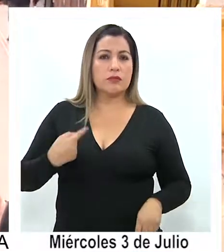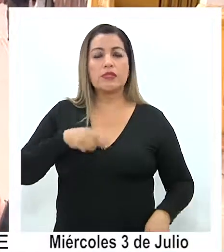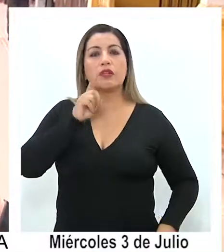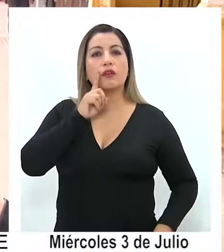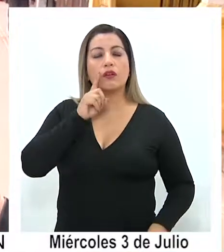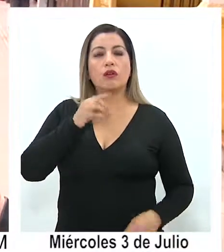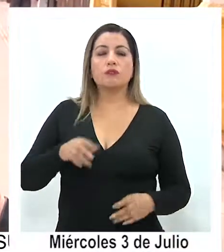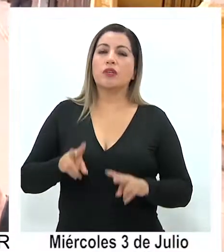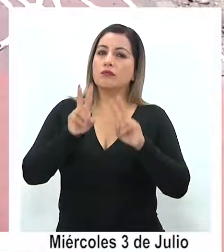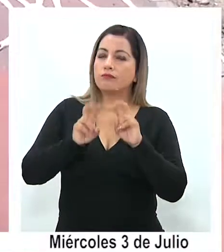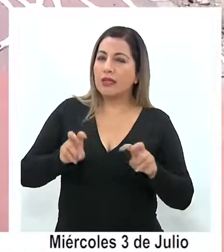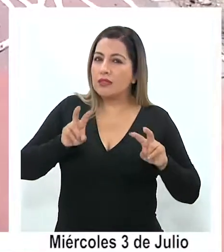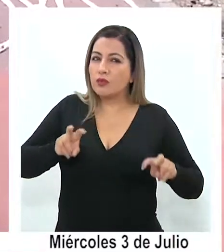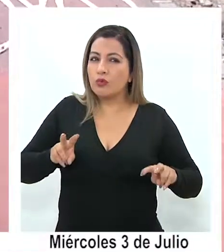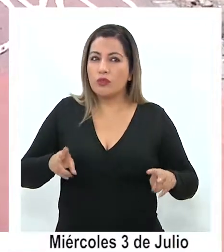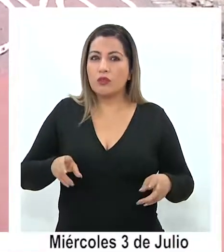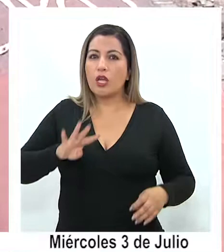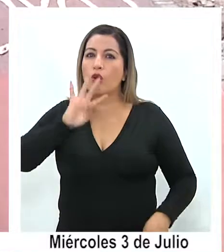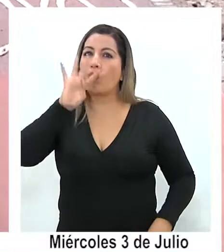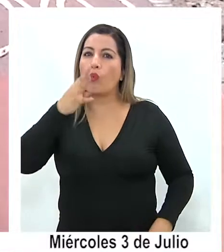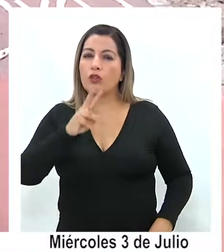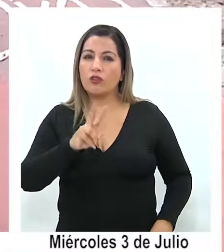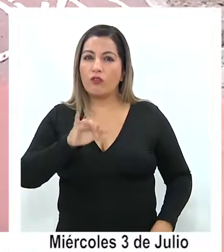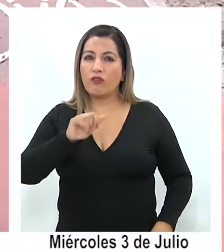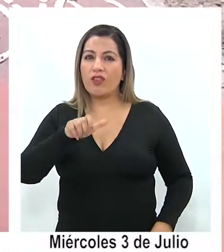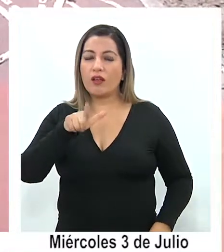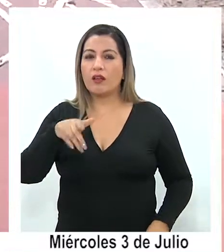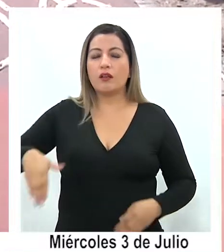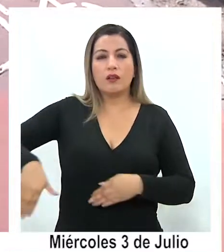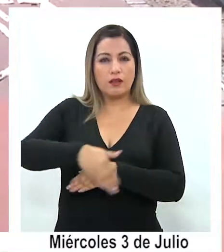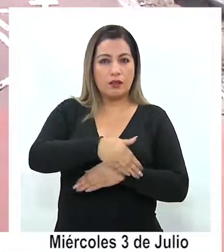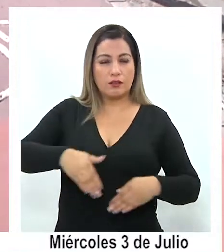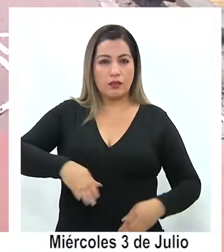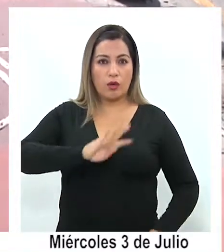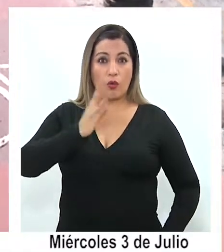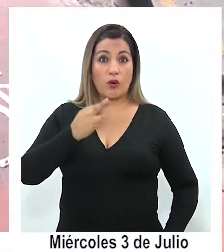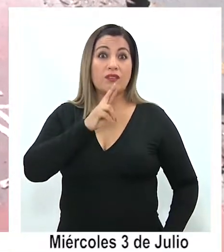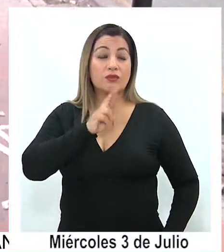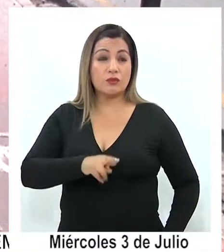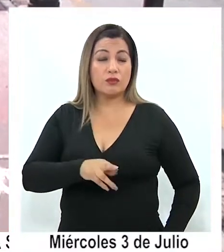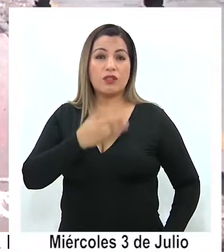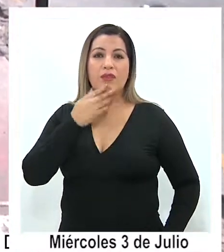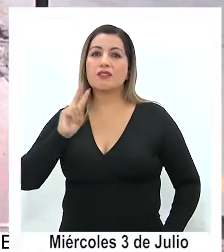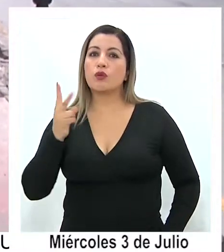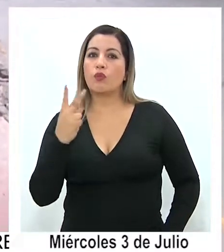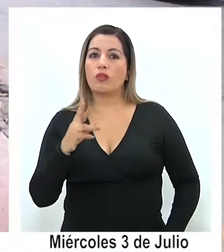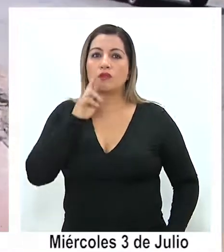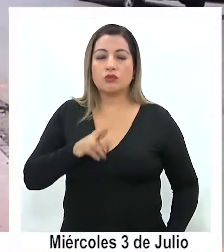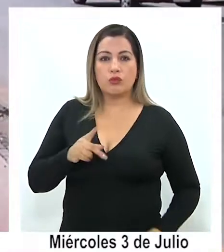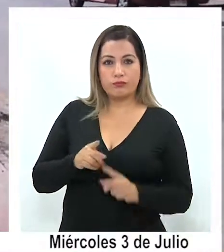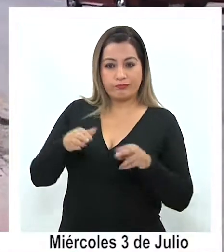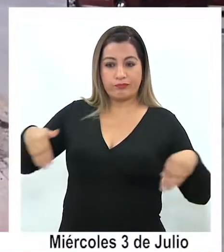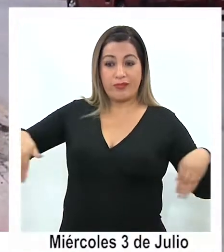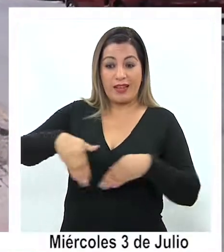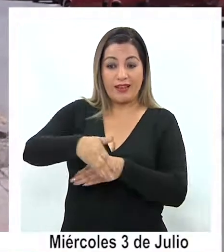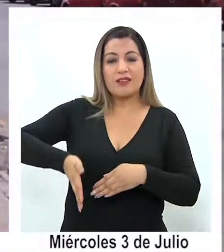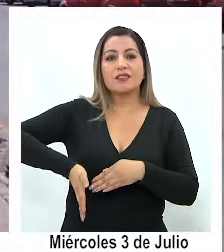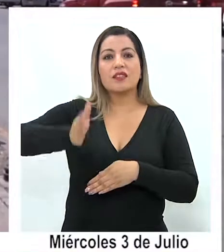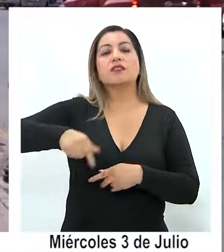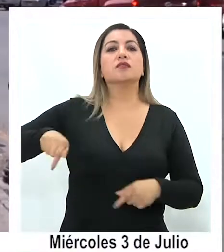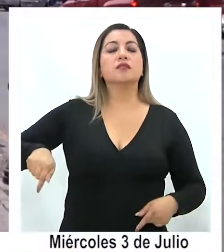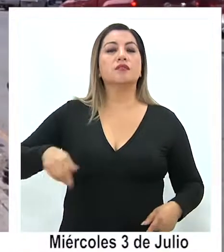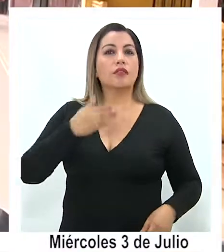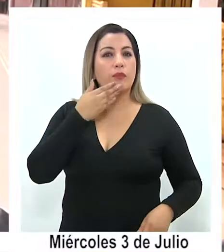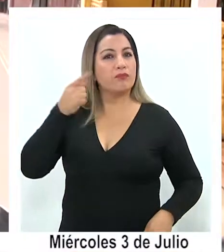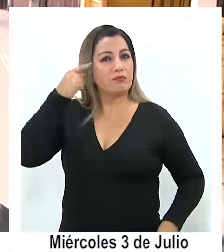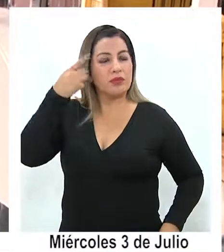en los estudios de un cuarto par vial, que es el par vial Diego Portales-Hernán Fuenzalida. Sin duda, en estas obras consideraremos